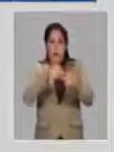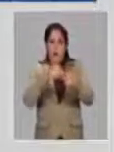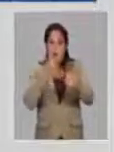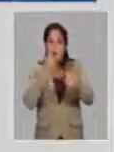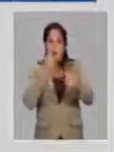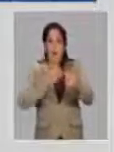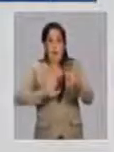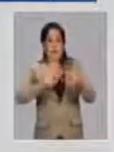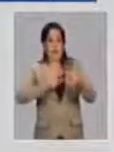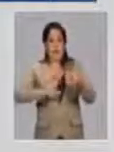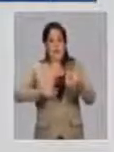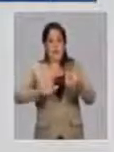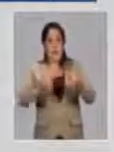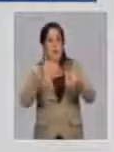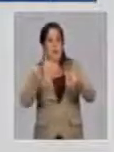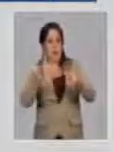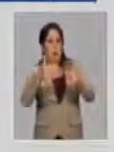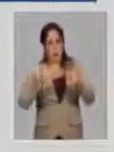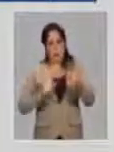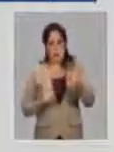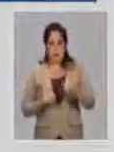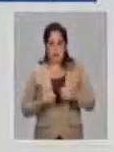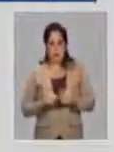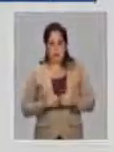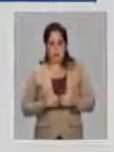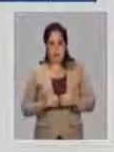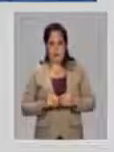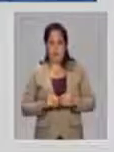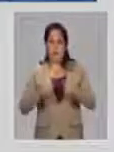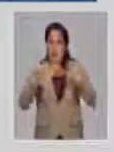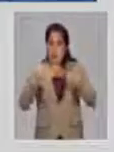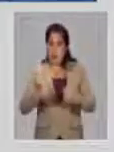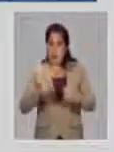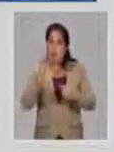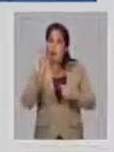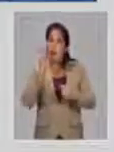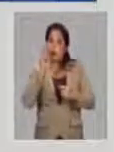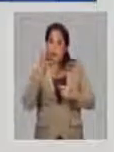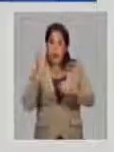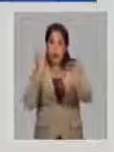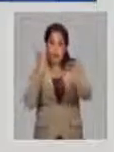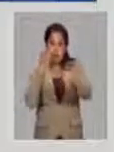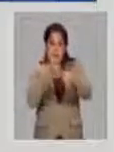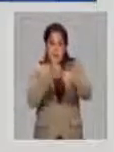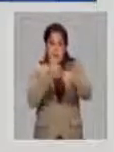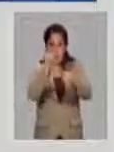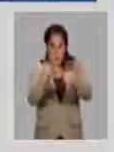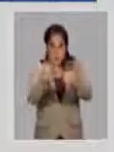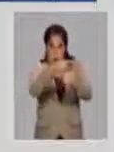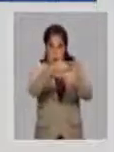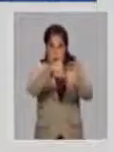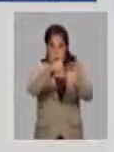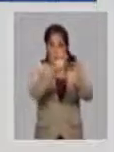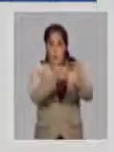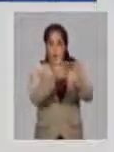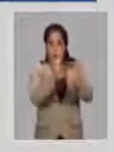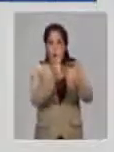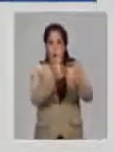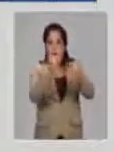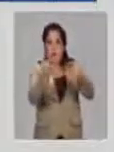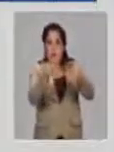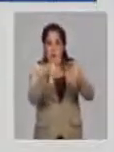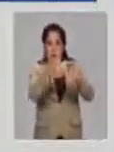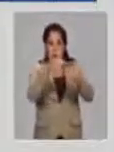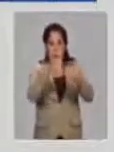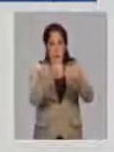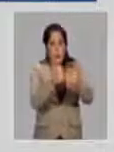sujetos respondedores en la respuesta de anticuerpos que induce. Decidimos aplicar una tercera dosis y dividimos la muestra